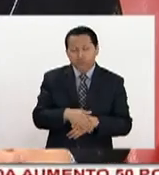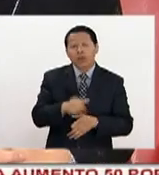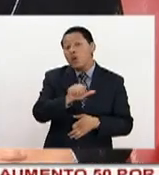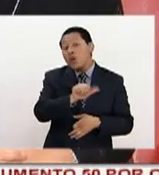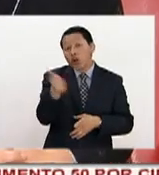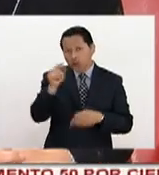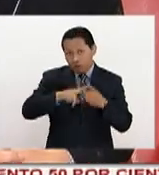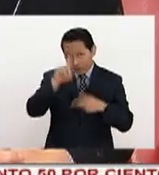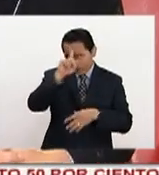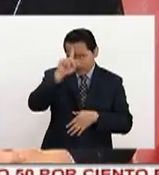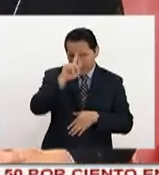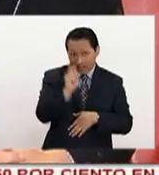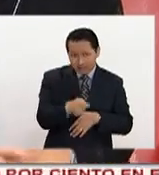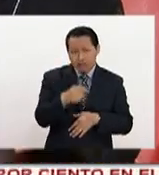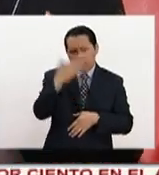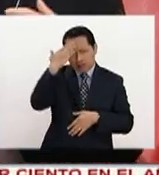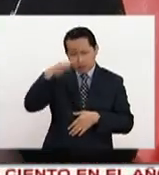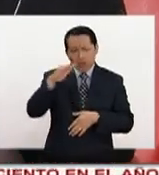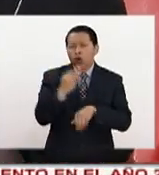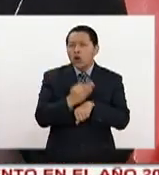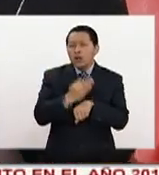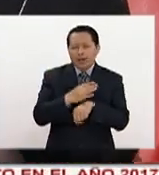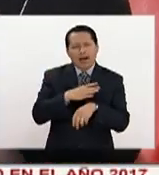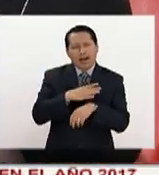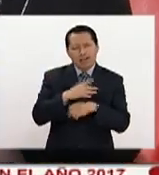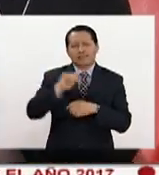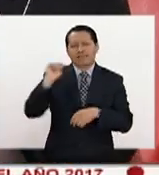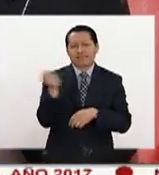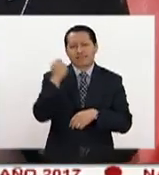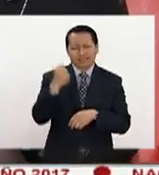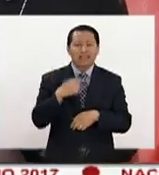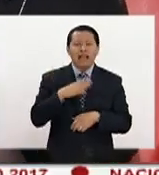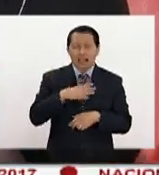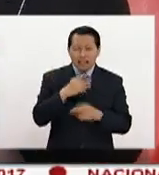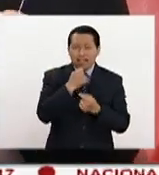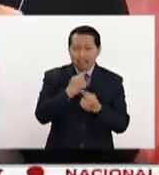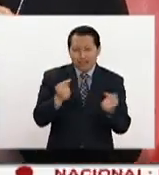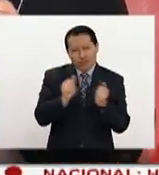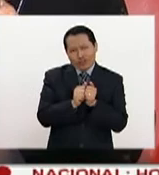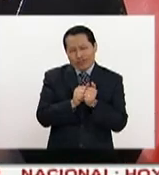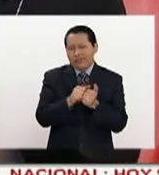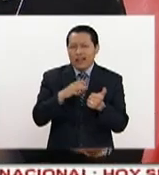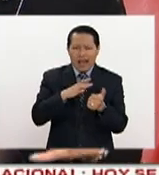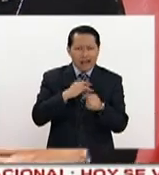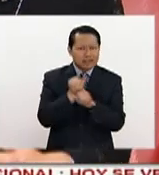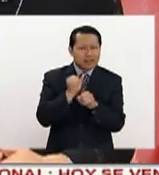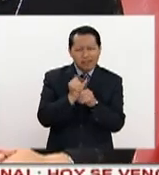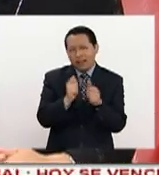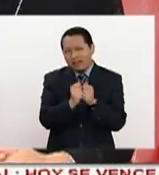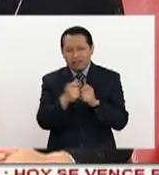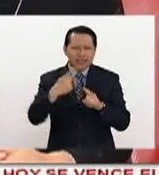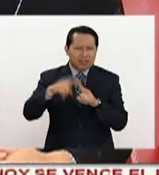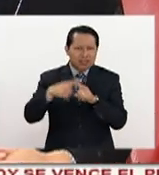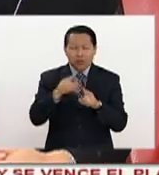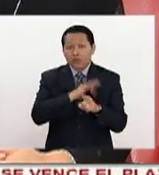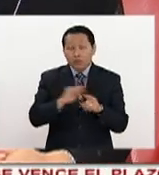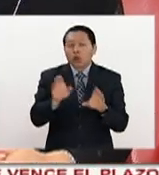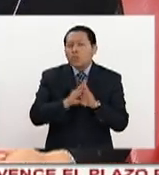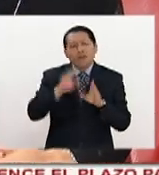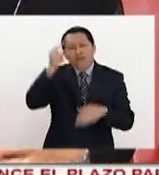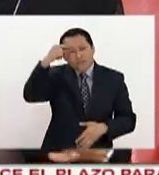que te quiero dar, sabemos que estamos en la era de la tecnología, que nuestros hijos son cibernéticos, que tenemos muchísimas facilidades para dar